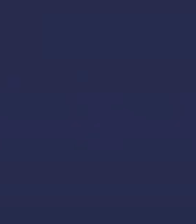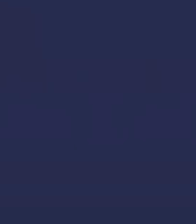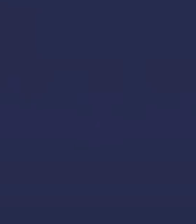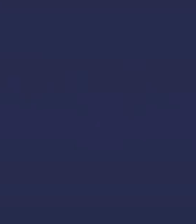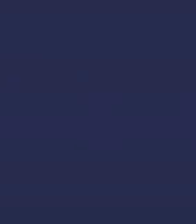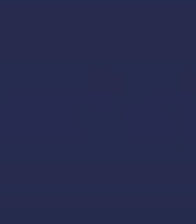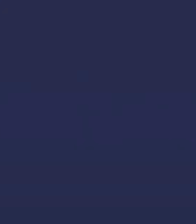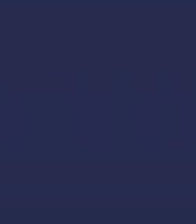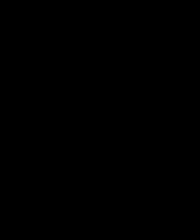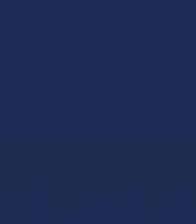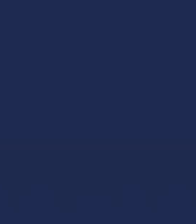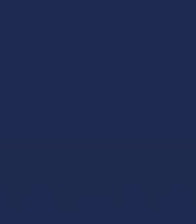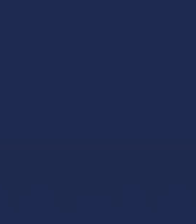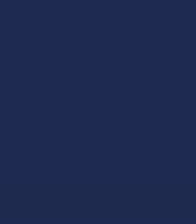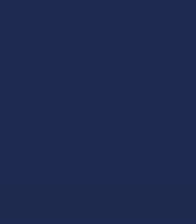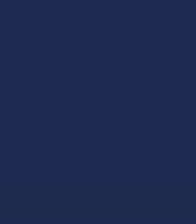gracias